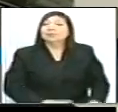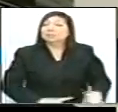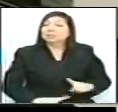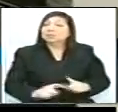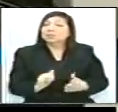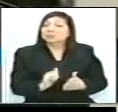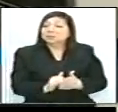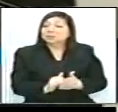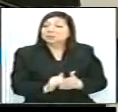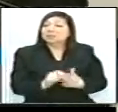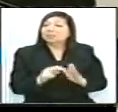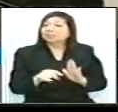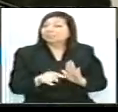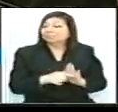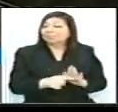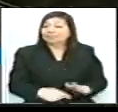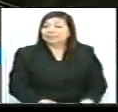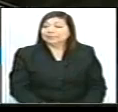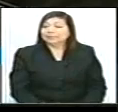casos es negativa.